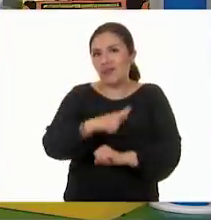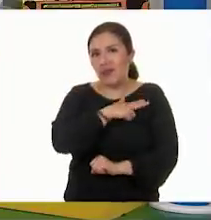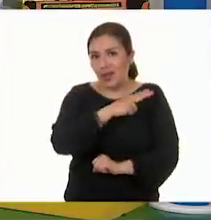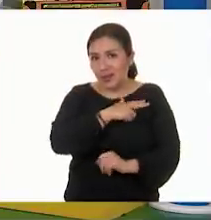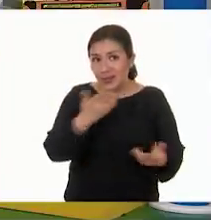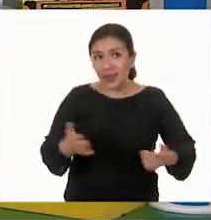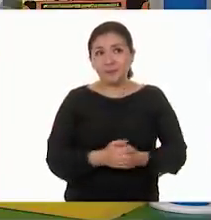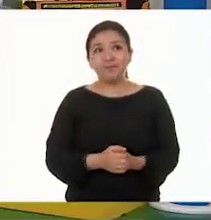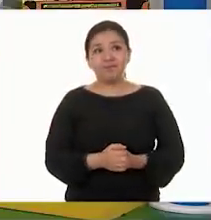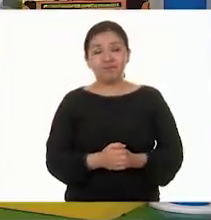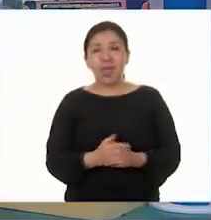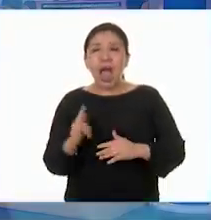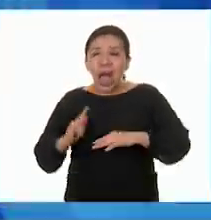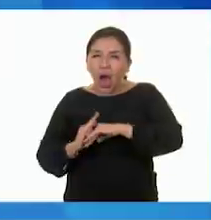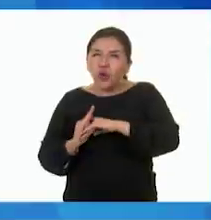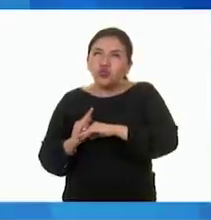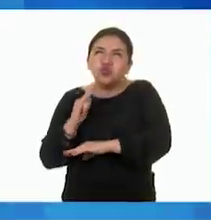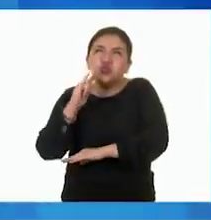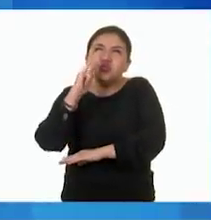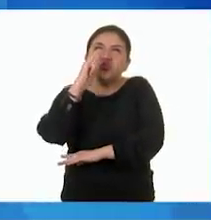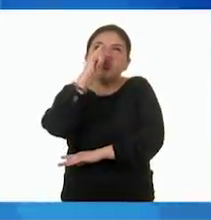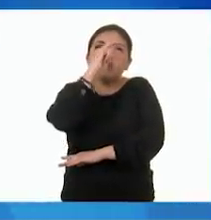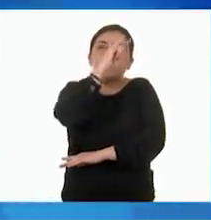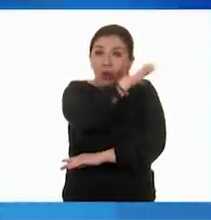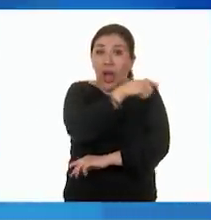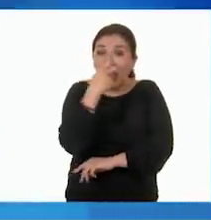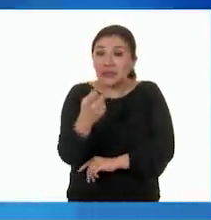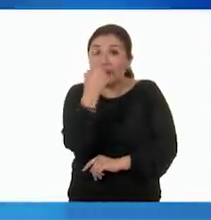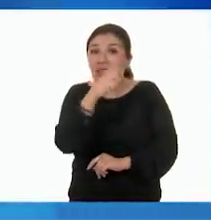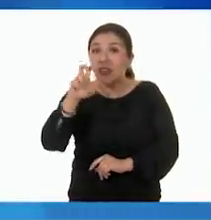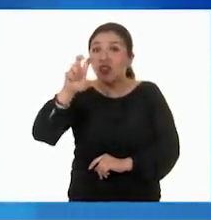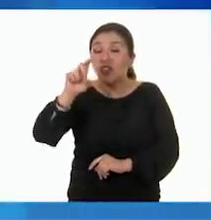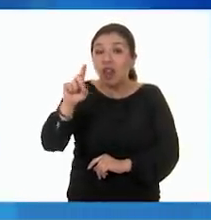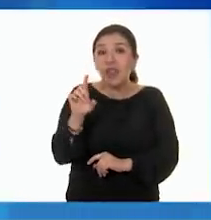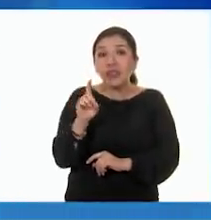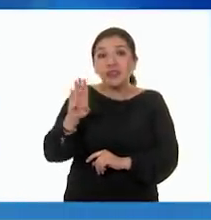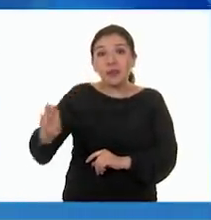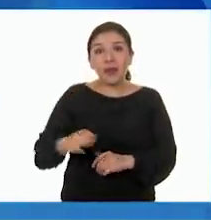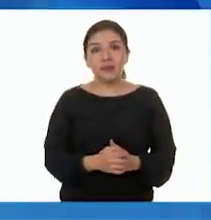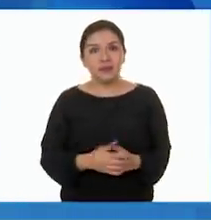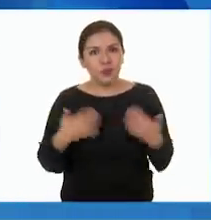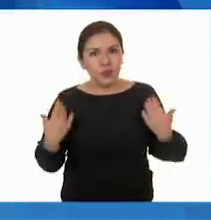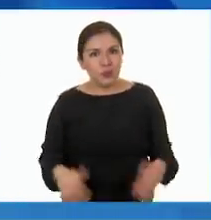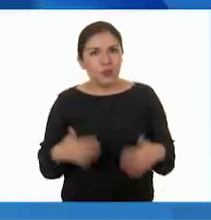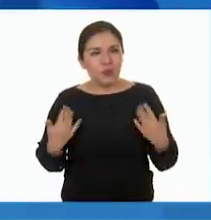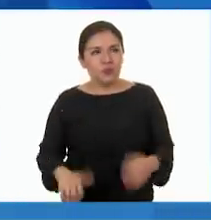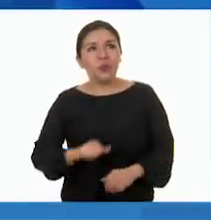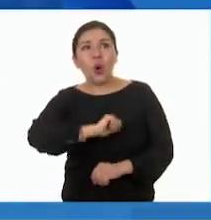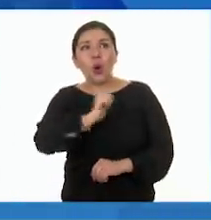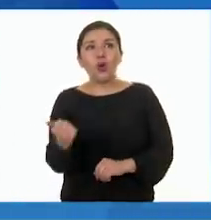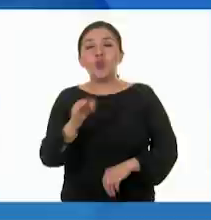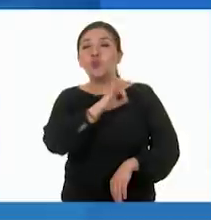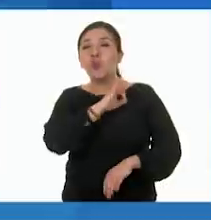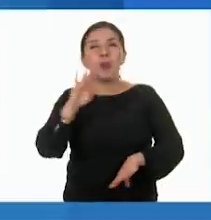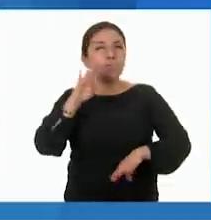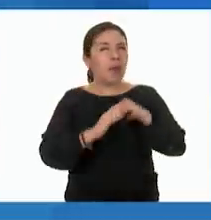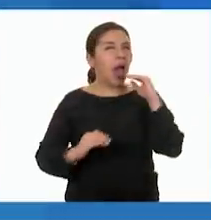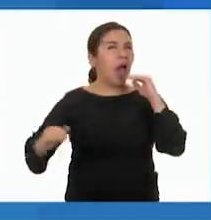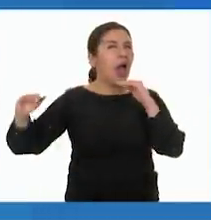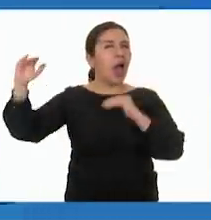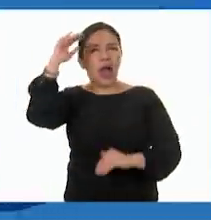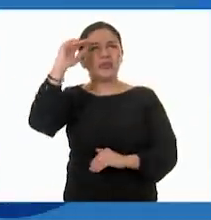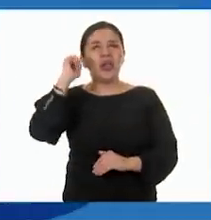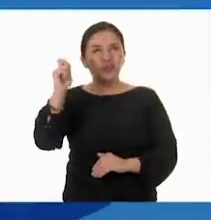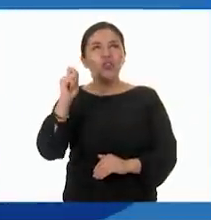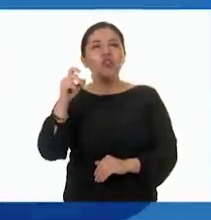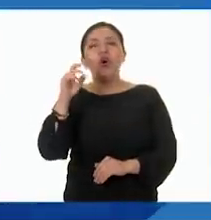no. Un avión despegando, 130 decibeles. Y llegamos a lo que podríamos decir más alto, que es el